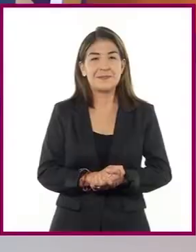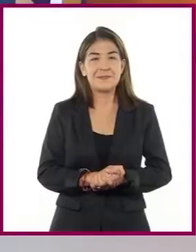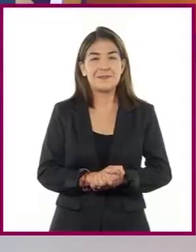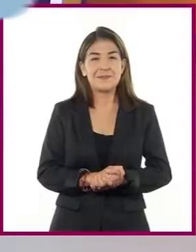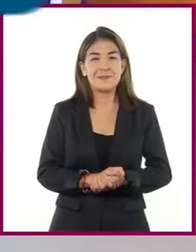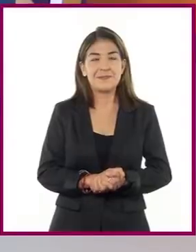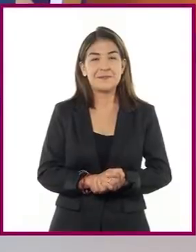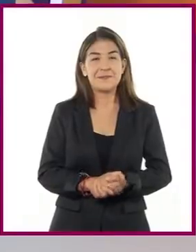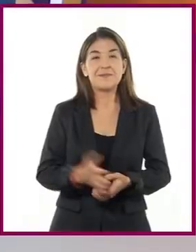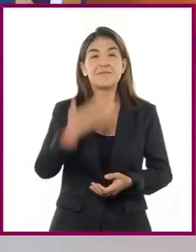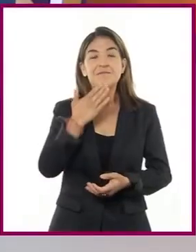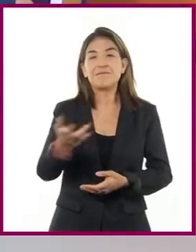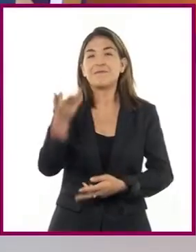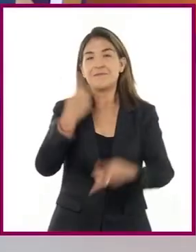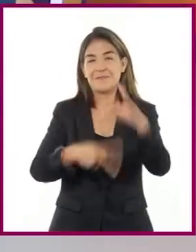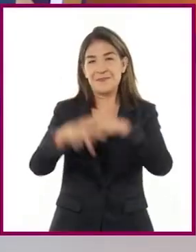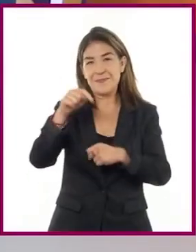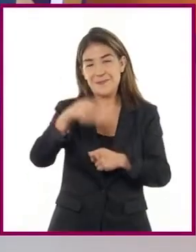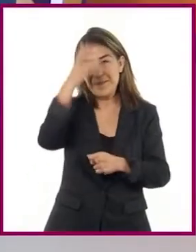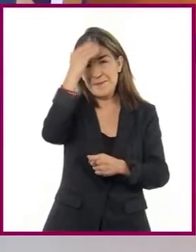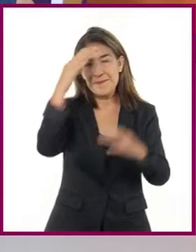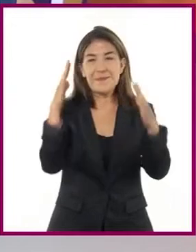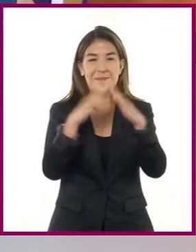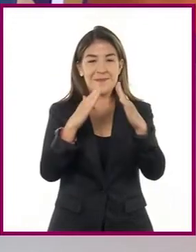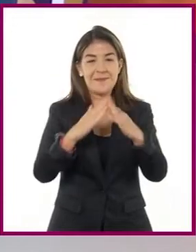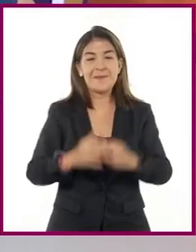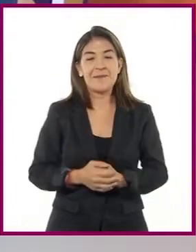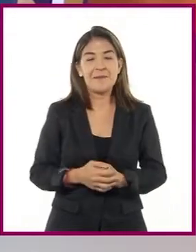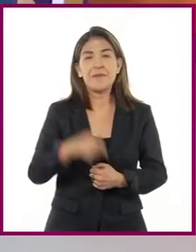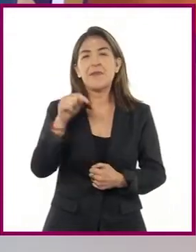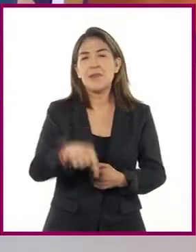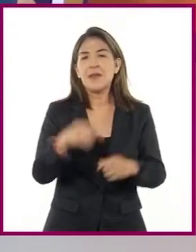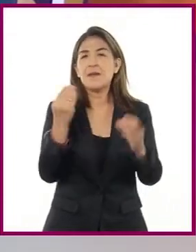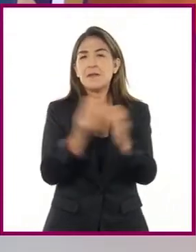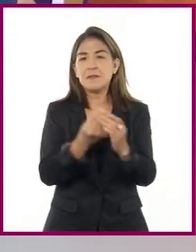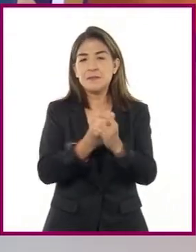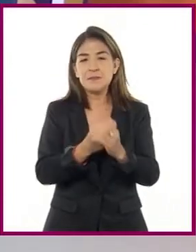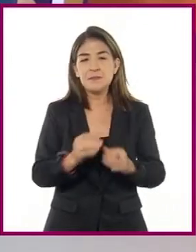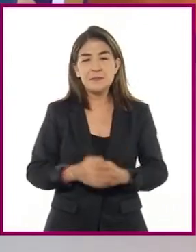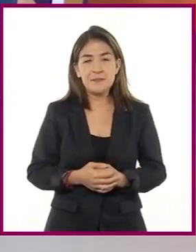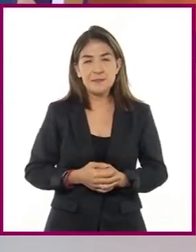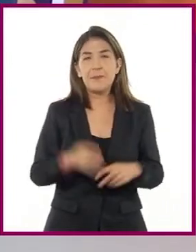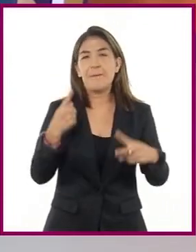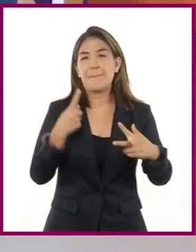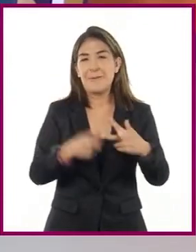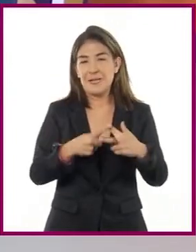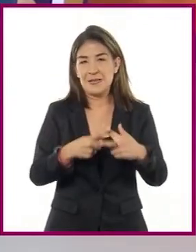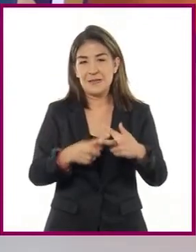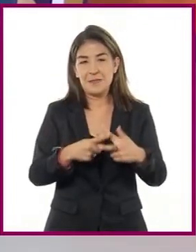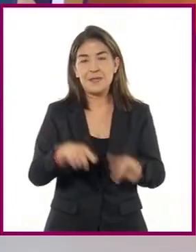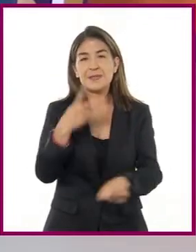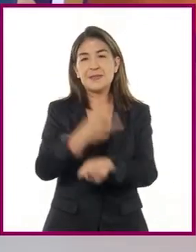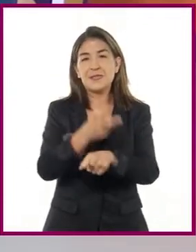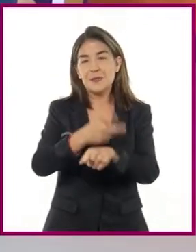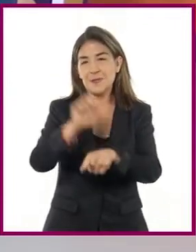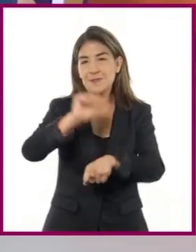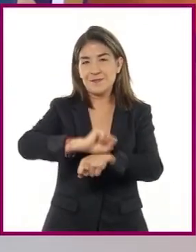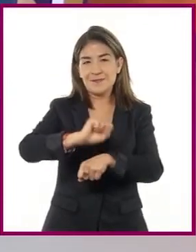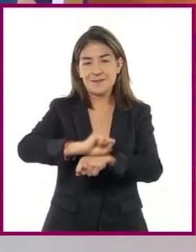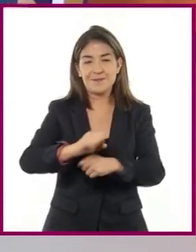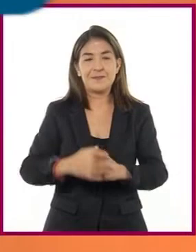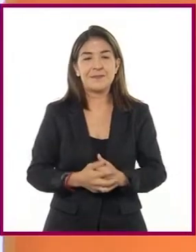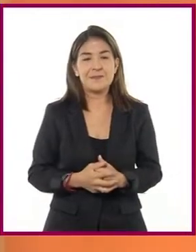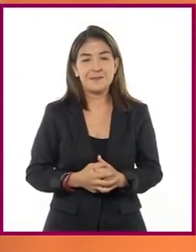Les damos la bienvenida a Aprende en Casa. Esta sesión corresponde a la asignatura de Matemáticas para segundo grado de